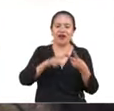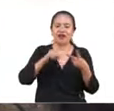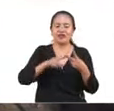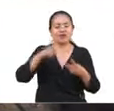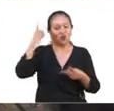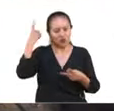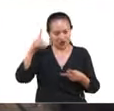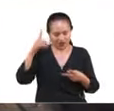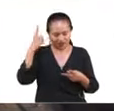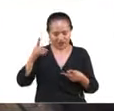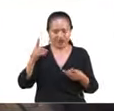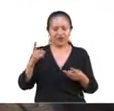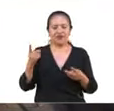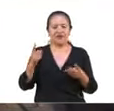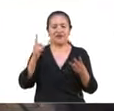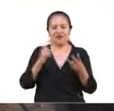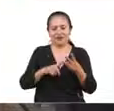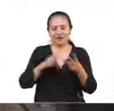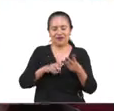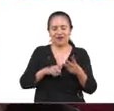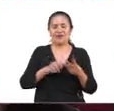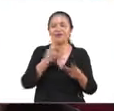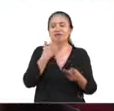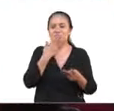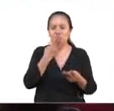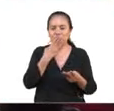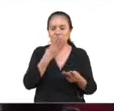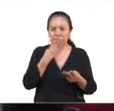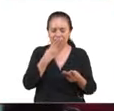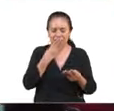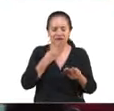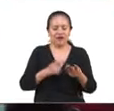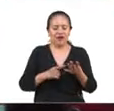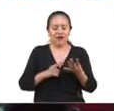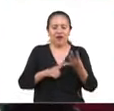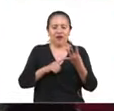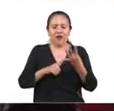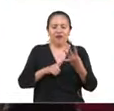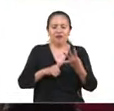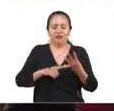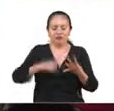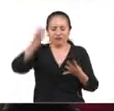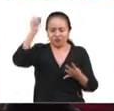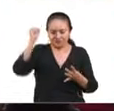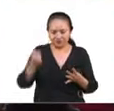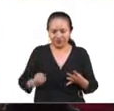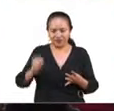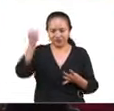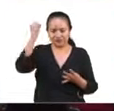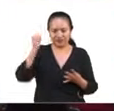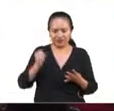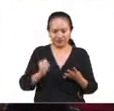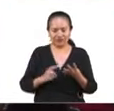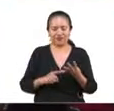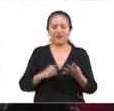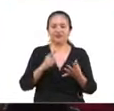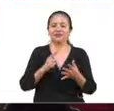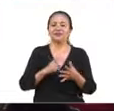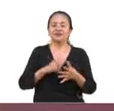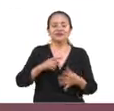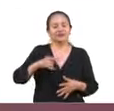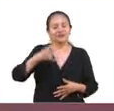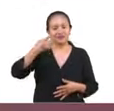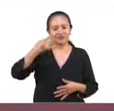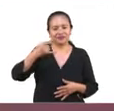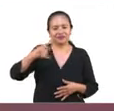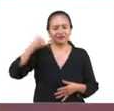Durango, de Sonora, de Sinaloa, de